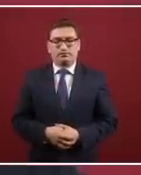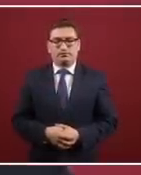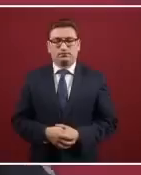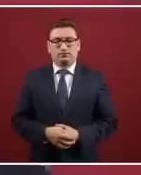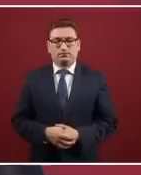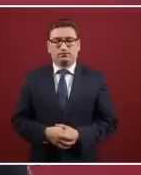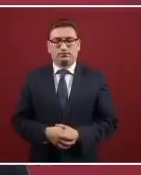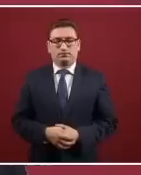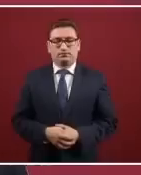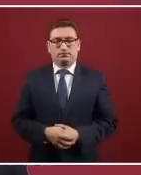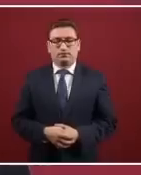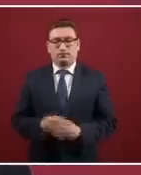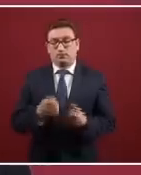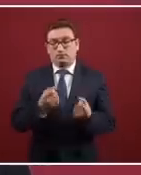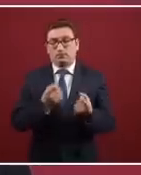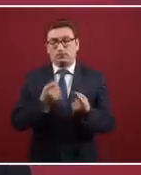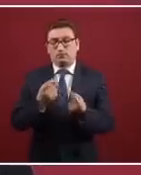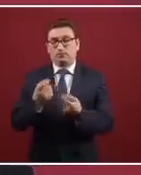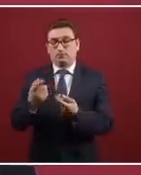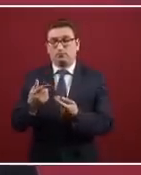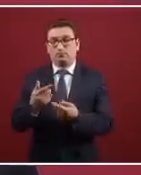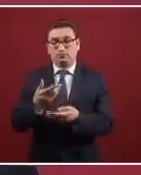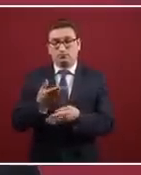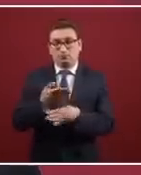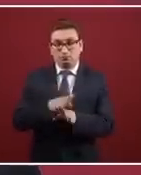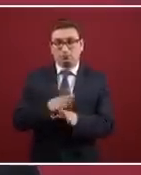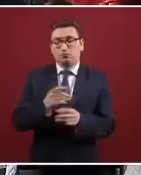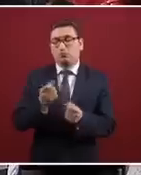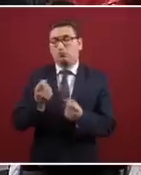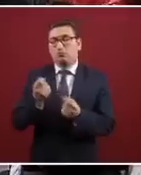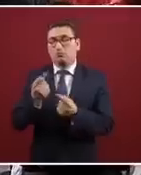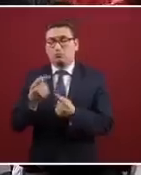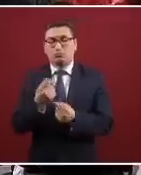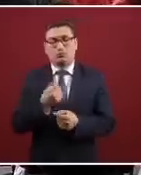y a veces hasta de traficantes de influencia.